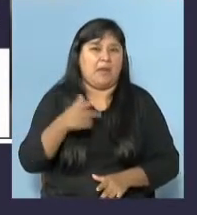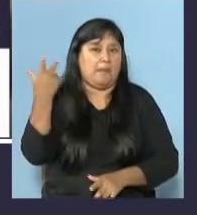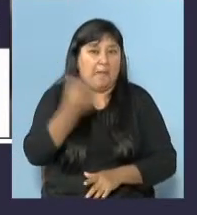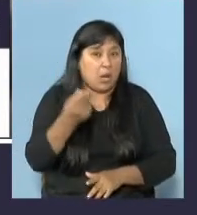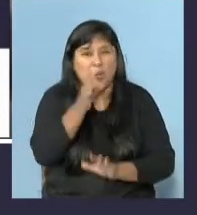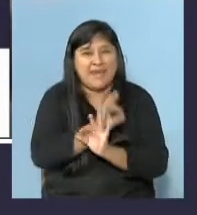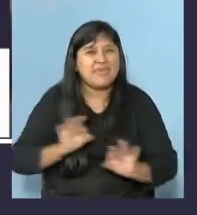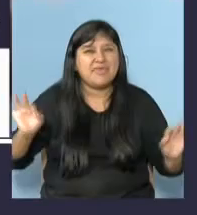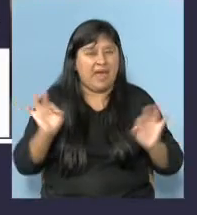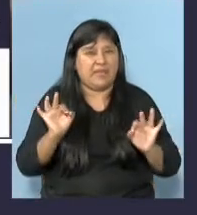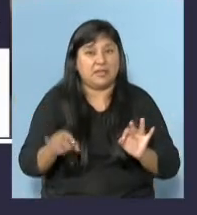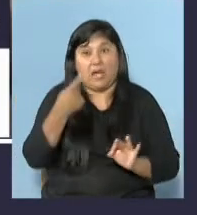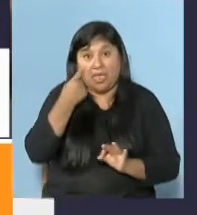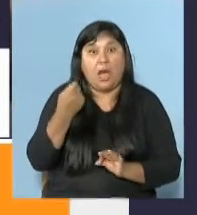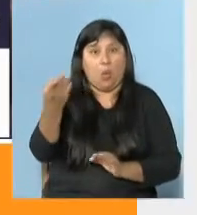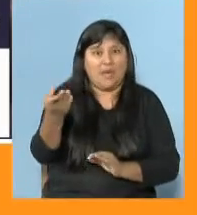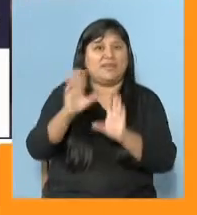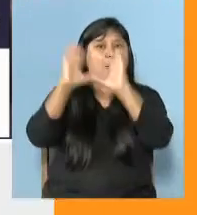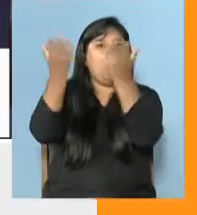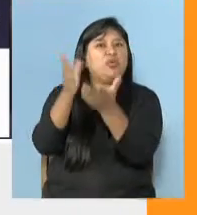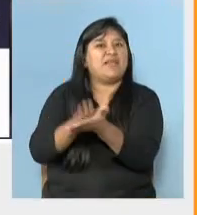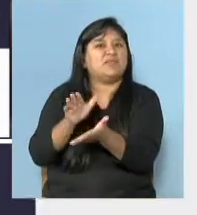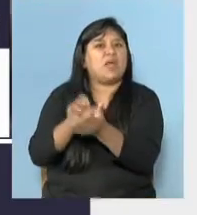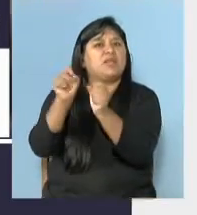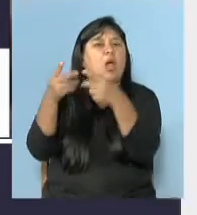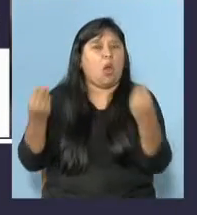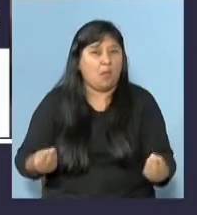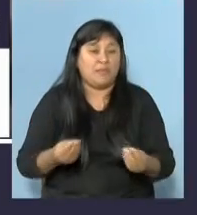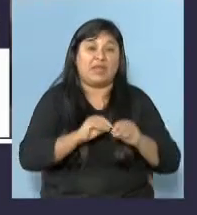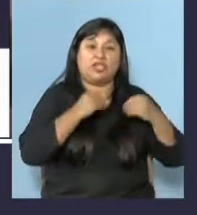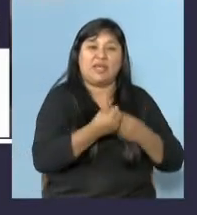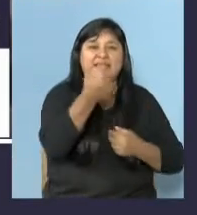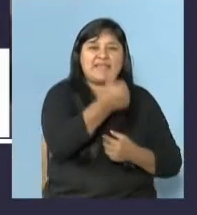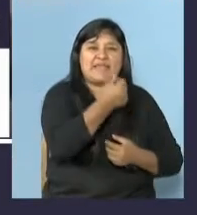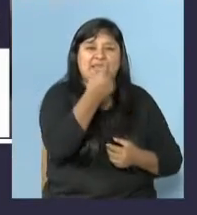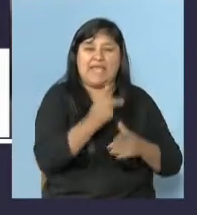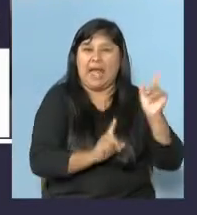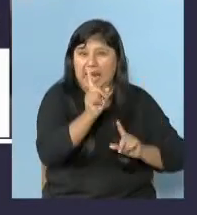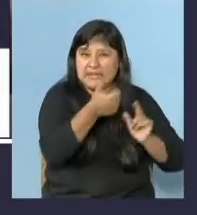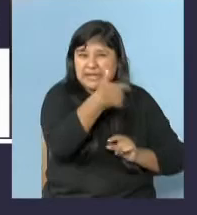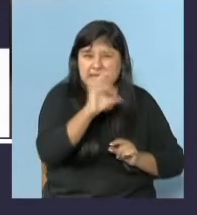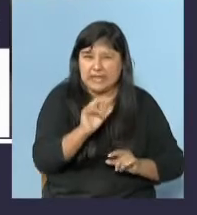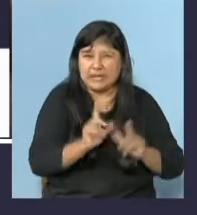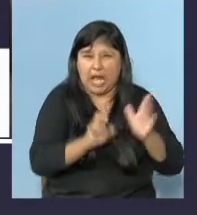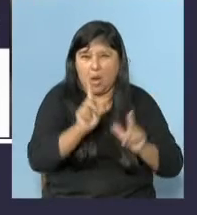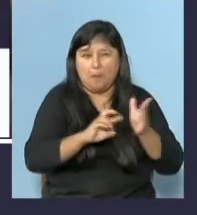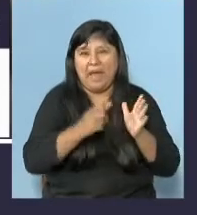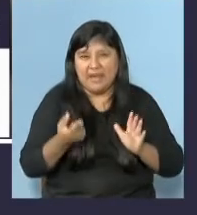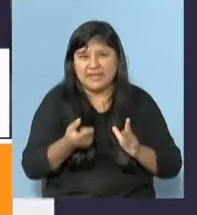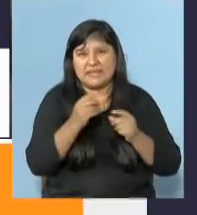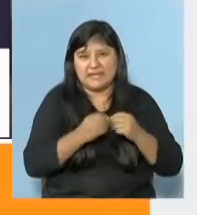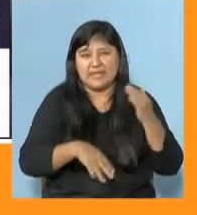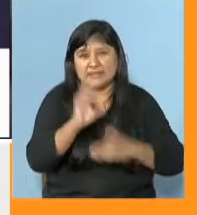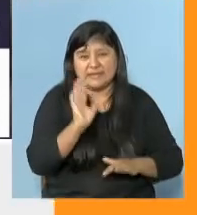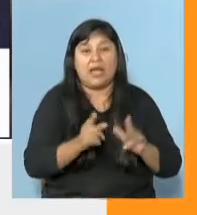cómo está la situación a nivel mundial, ¿no? Apenas unos 60 y pocos países estamos vacunando. Y dentro de ese grupo, la Argentina lleva un